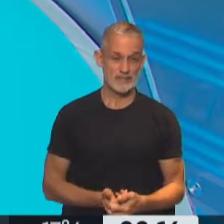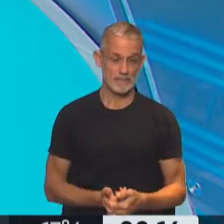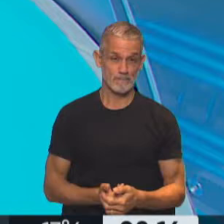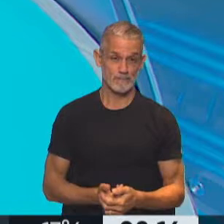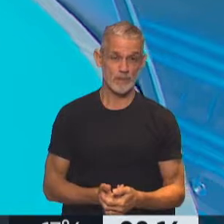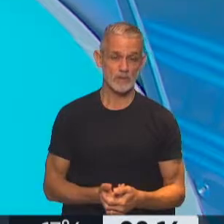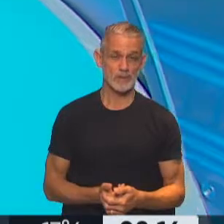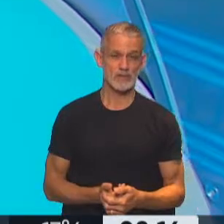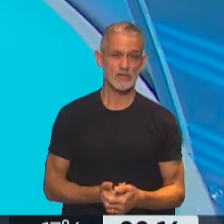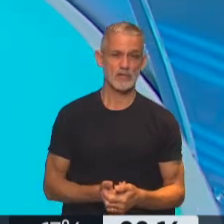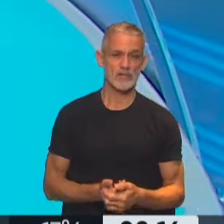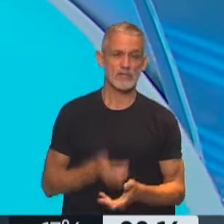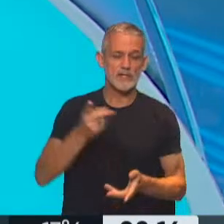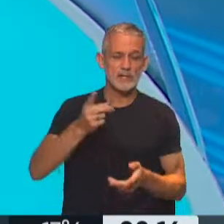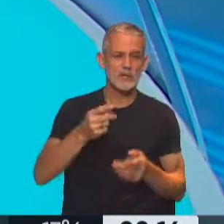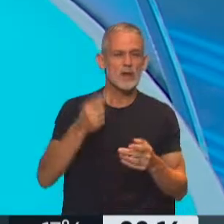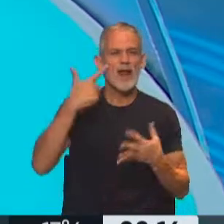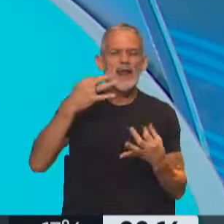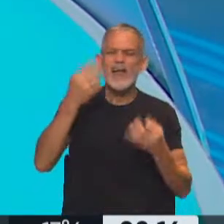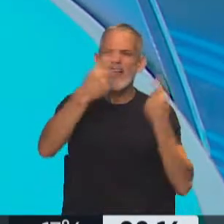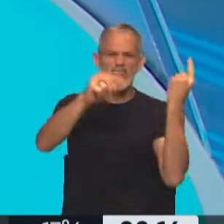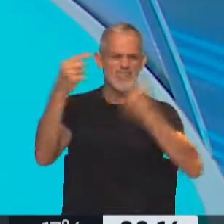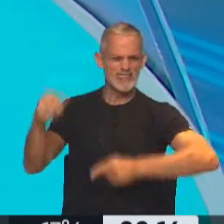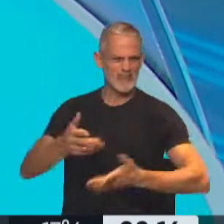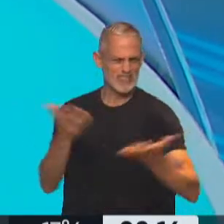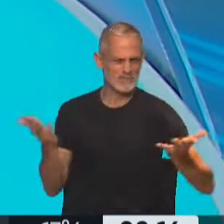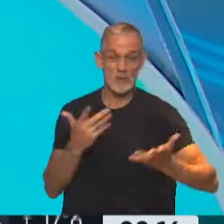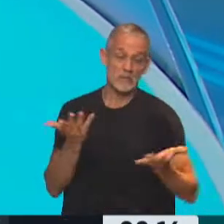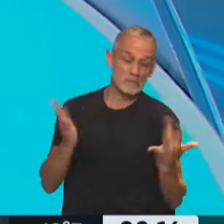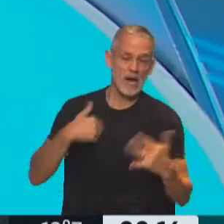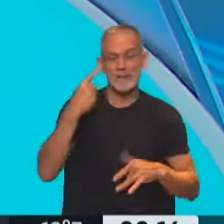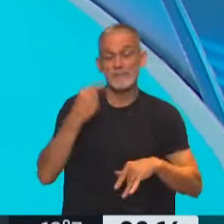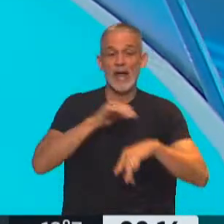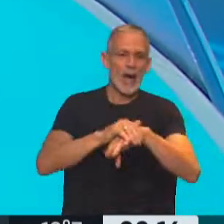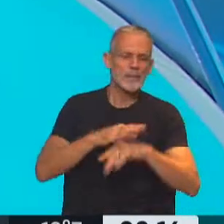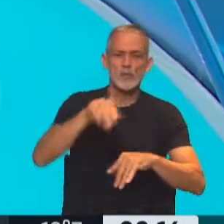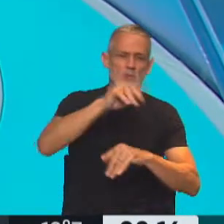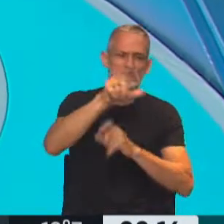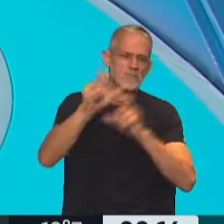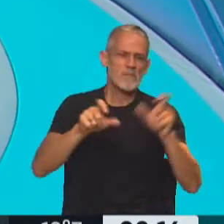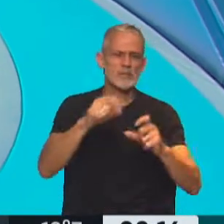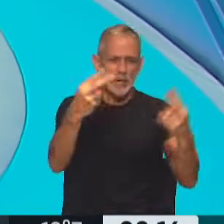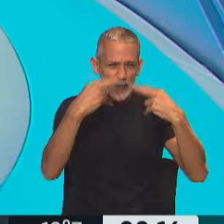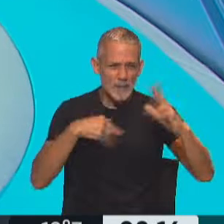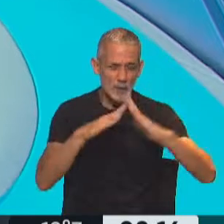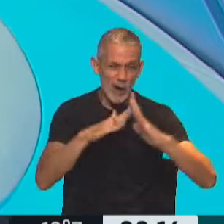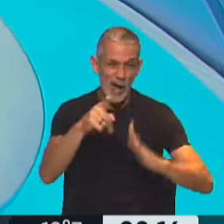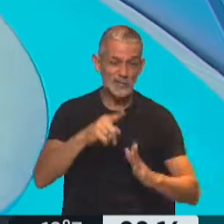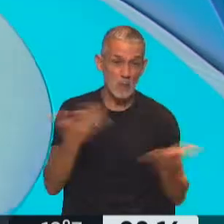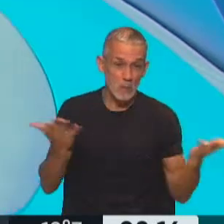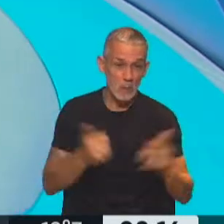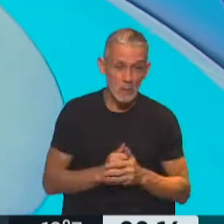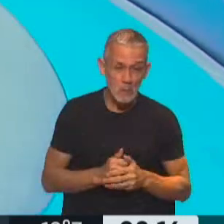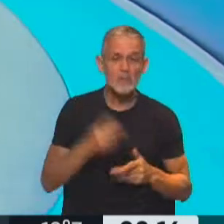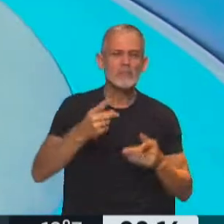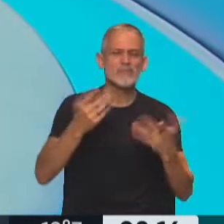como hablar de diferentes realidades, ¿no? A los amigos y las amigas que nos ven en casa en este momento y que en realidad están